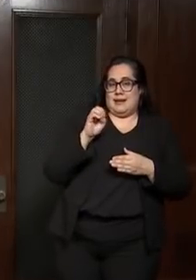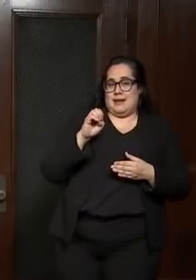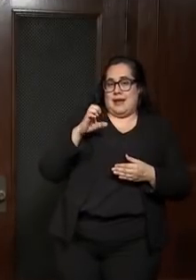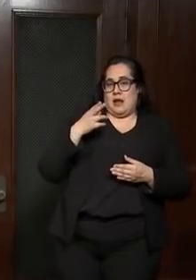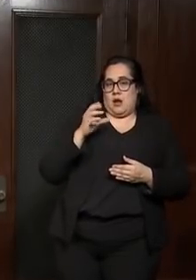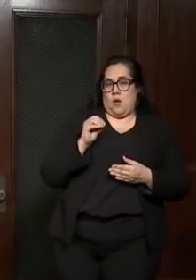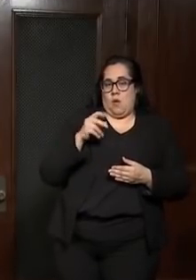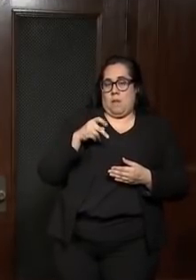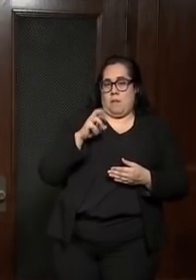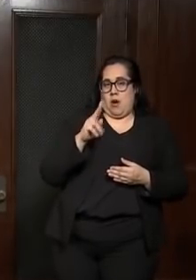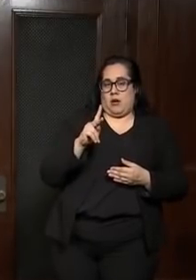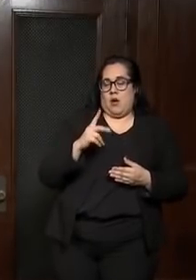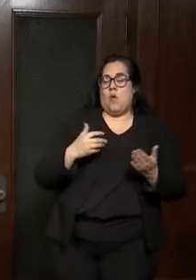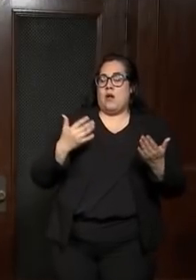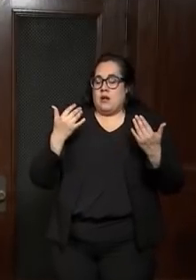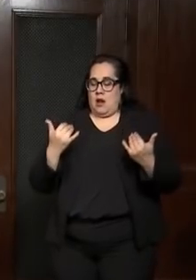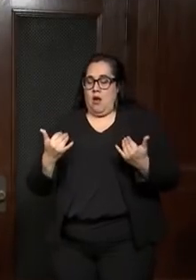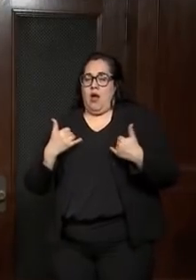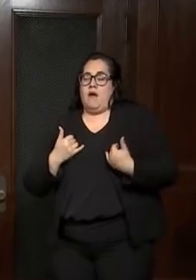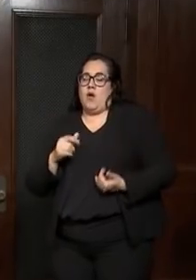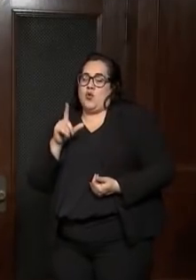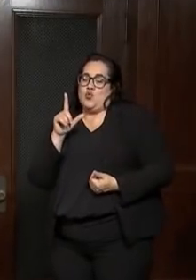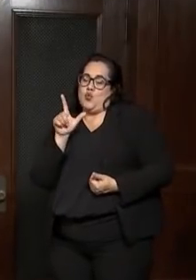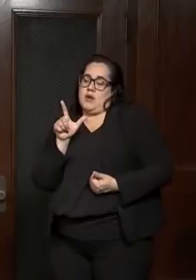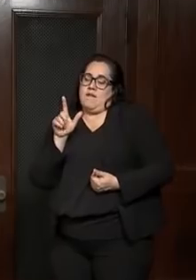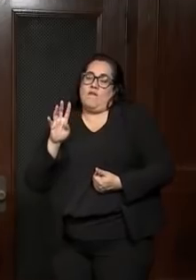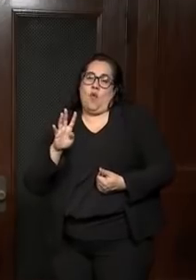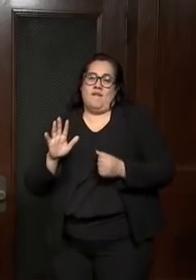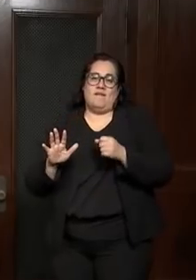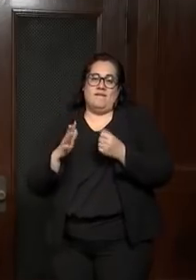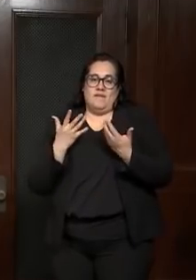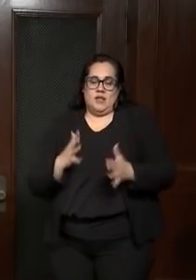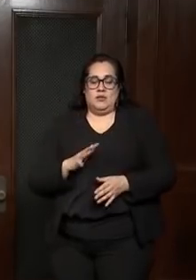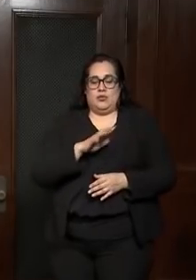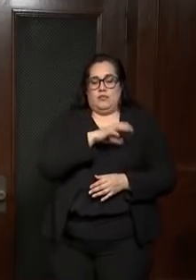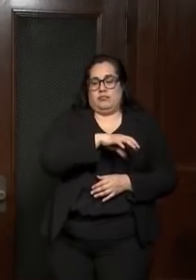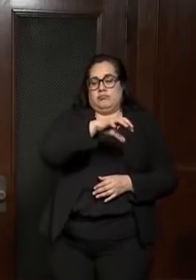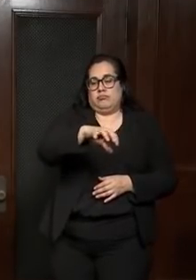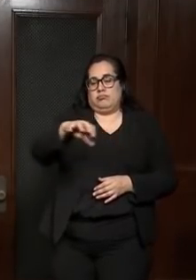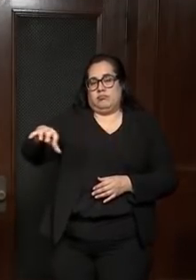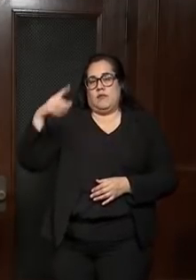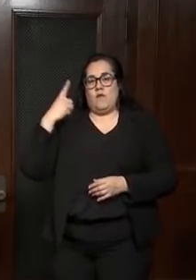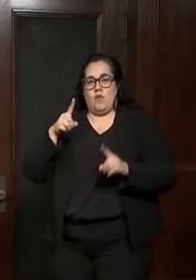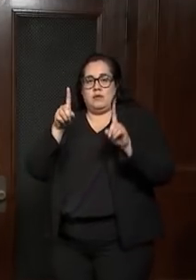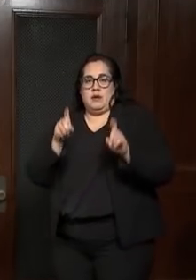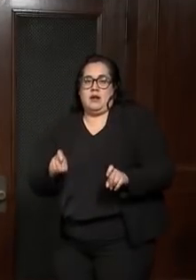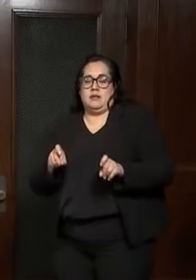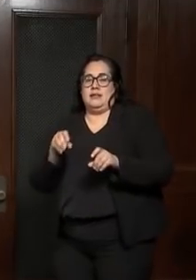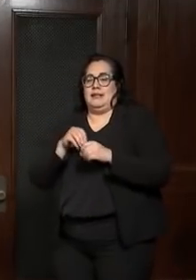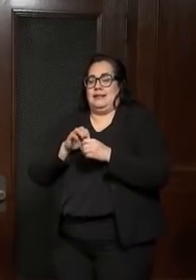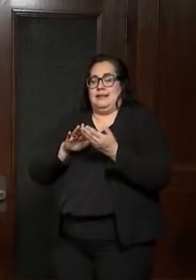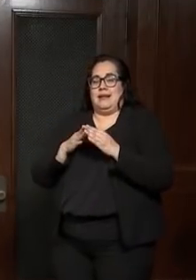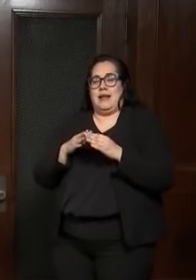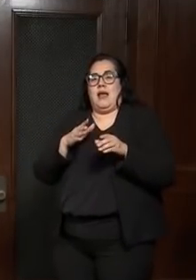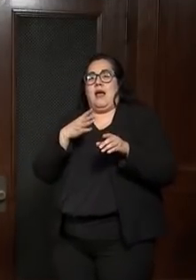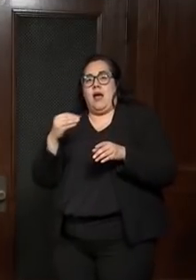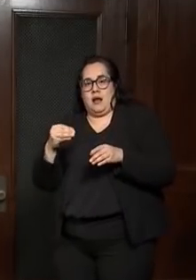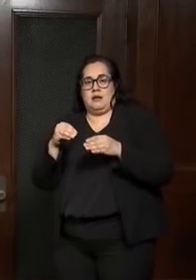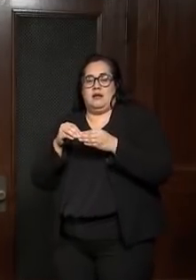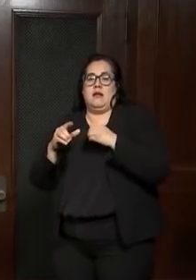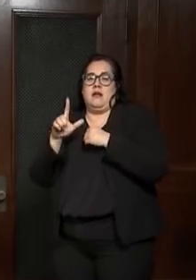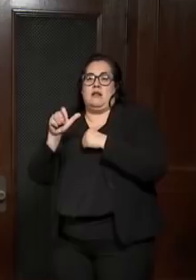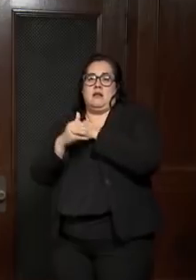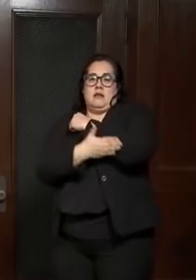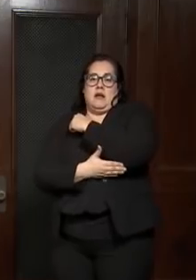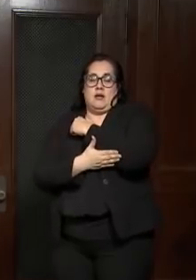Park. Tenemos ahora 24 sitios para las pruebas de detección en la ciudad y el condado. Y